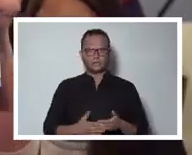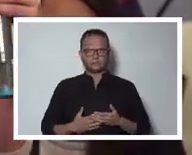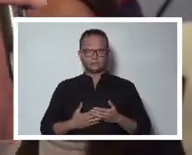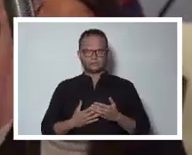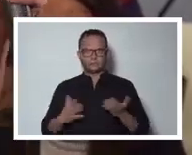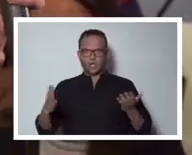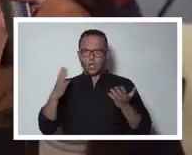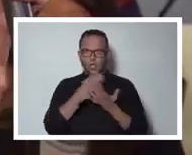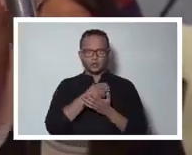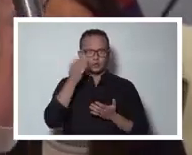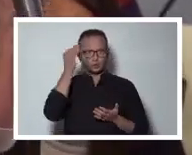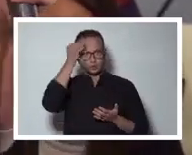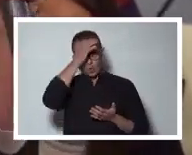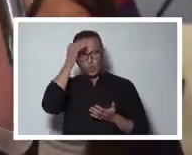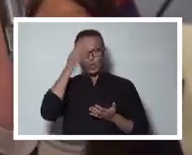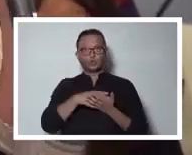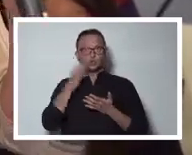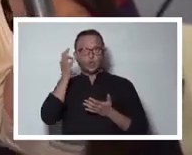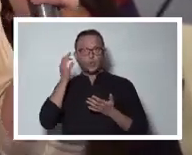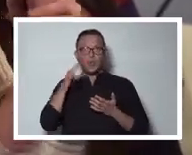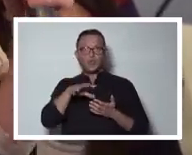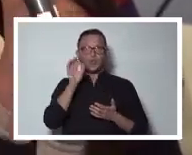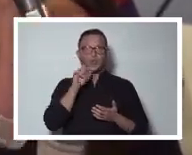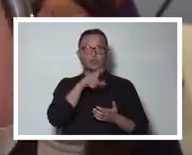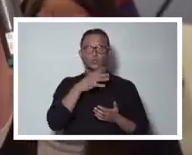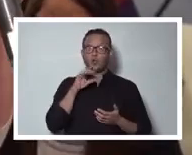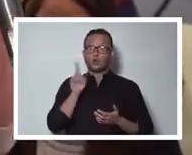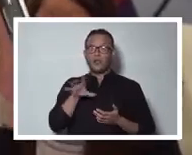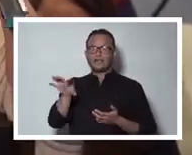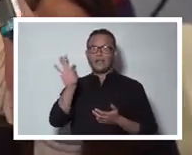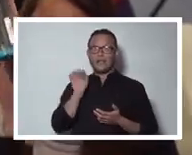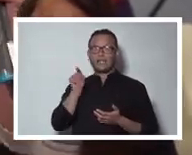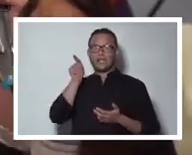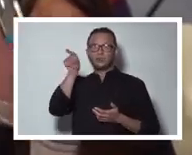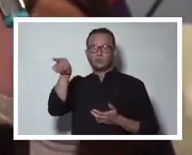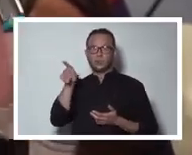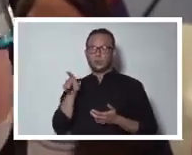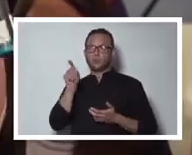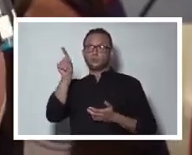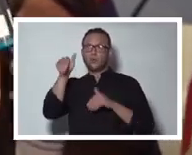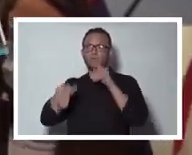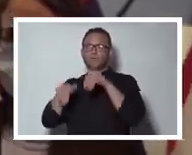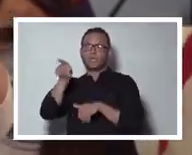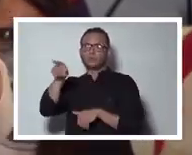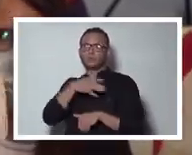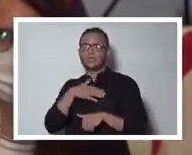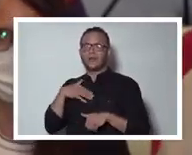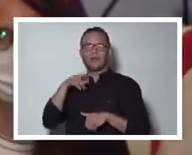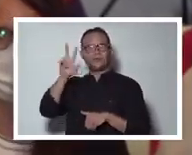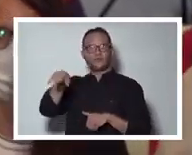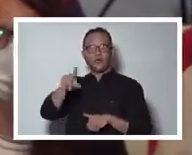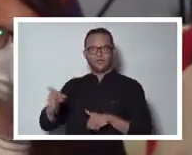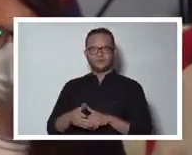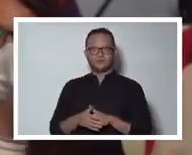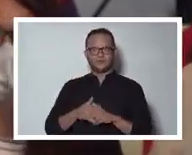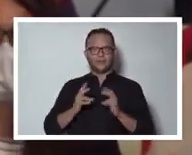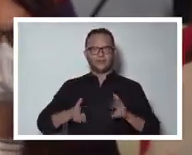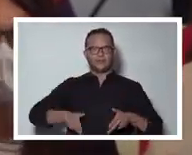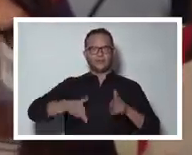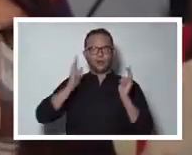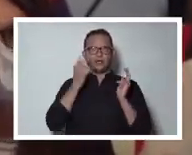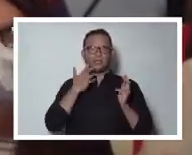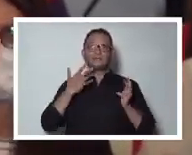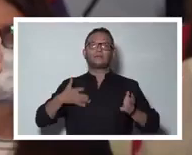decidamos todos y todas democracia no es elegirle a usted señor bargallo o al que usted nos diga señor vargos democracia es